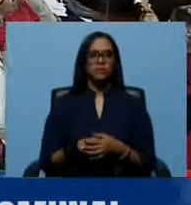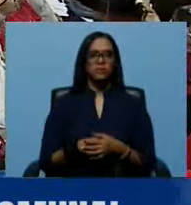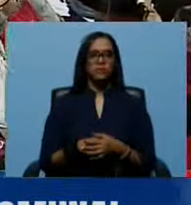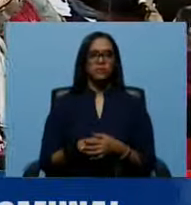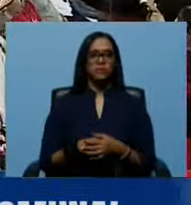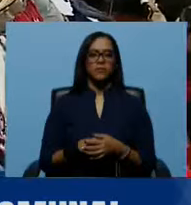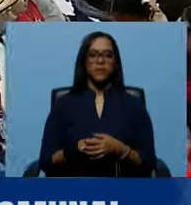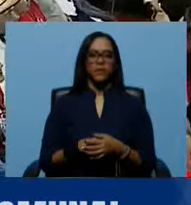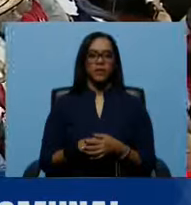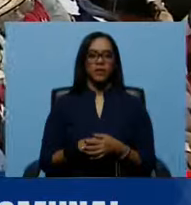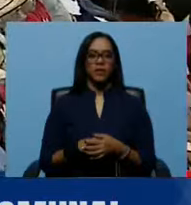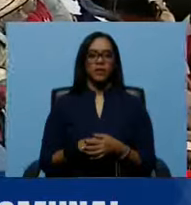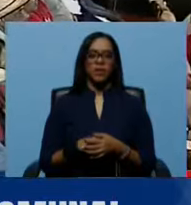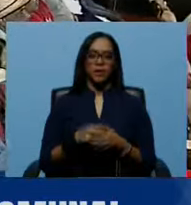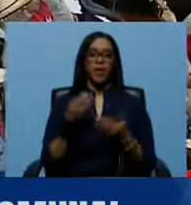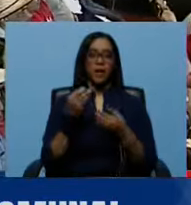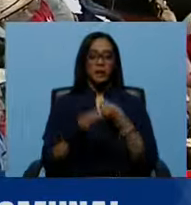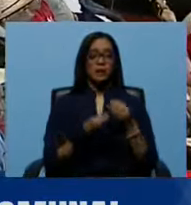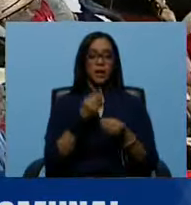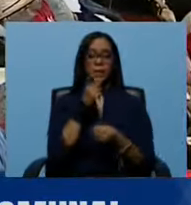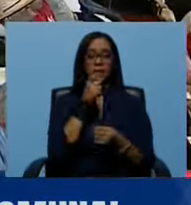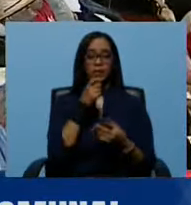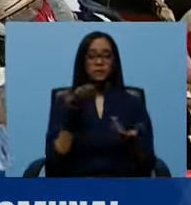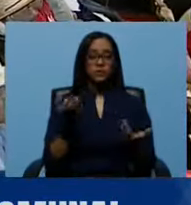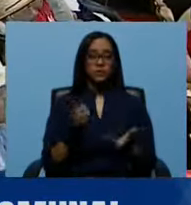It is the question.